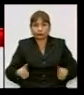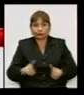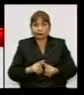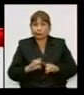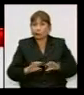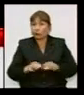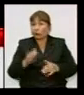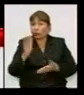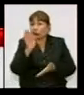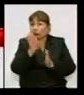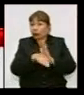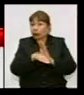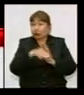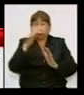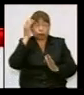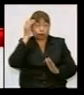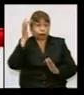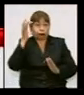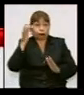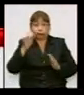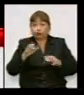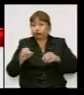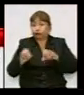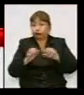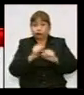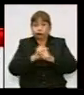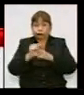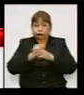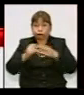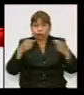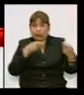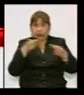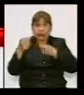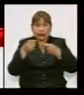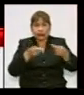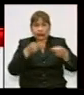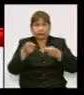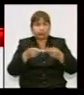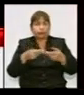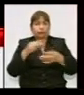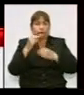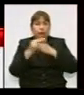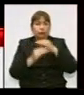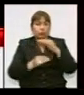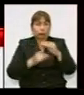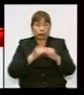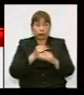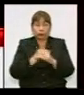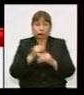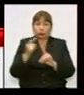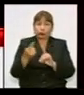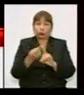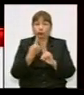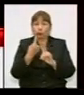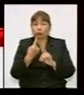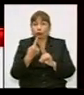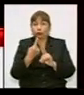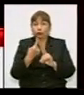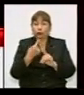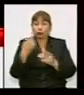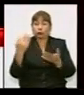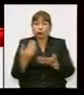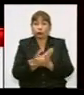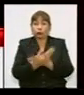Los pequeños genios del software han comenzado a pelearse en el gran juego de la geopolítica mundial. La primera escaramuza de esta nueva